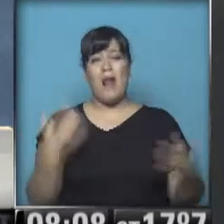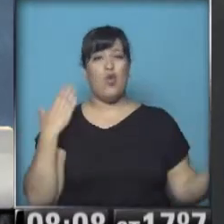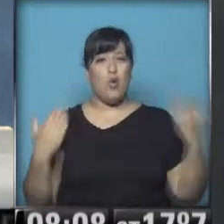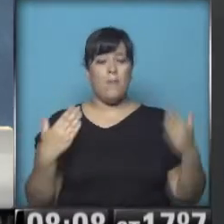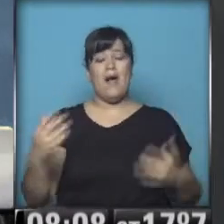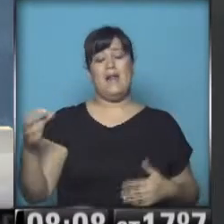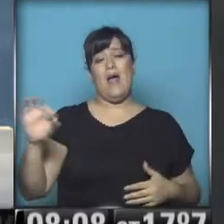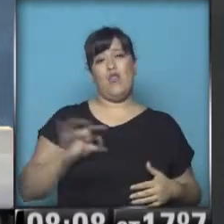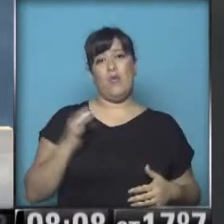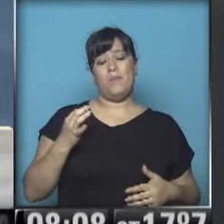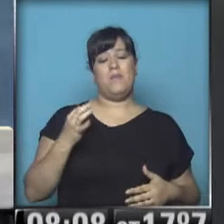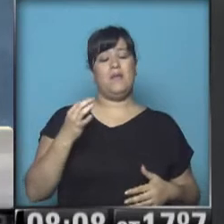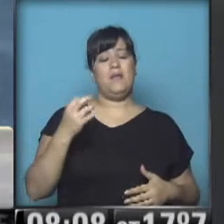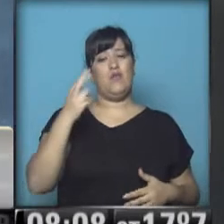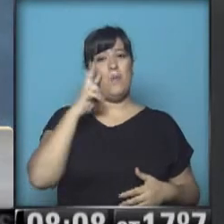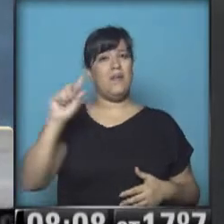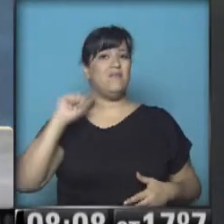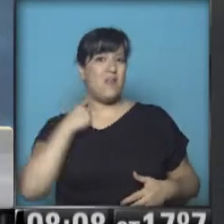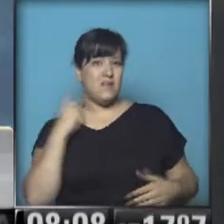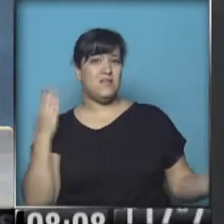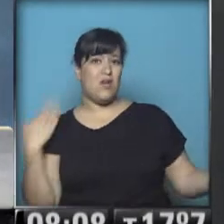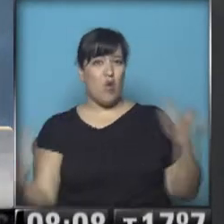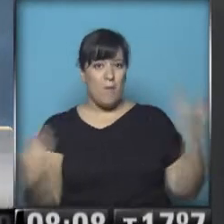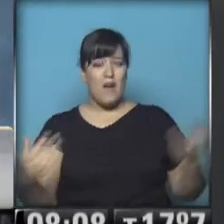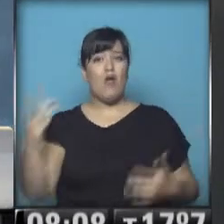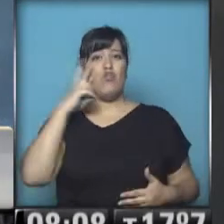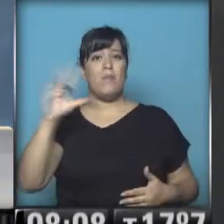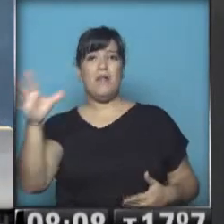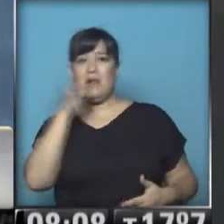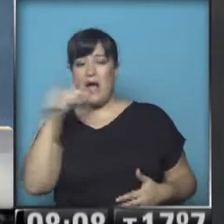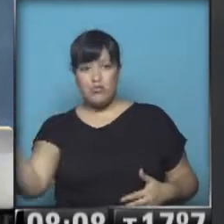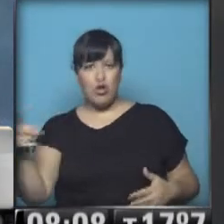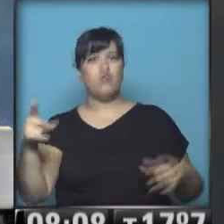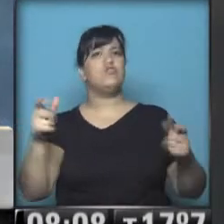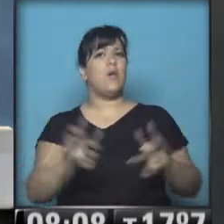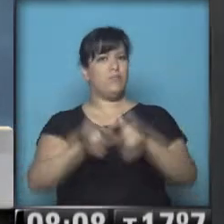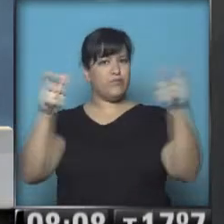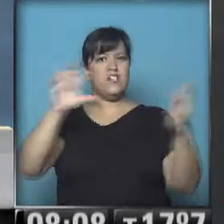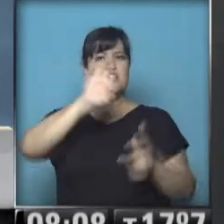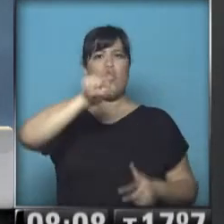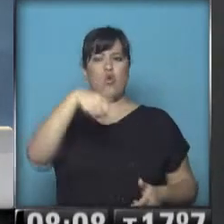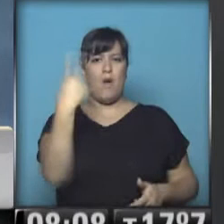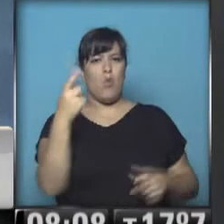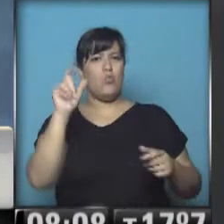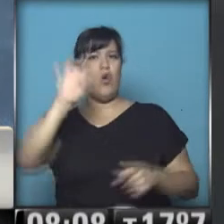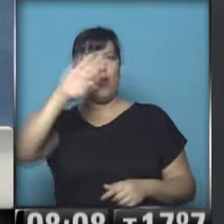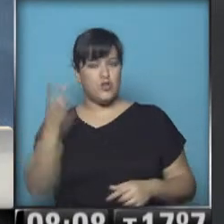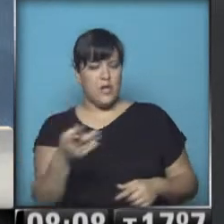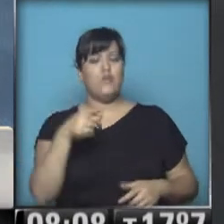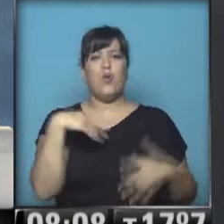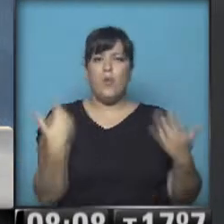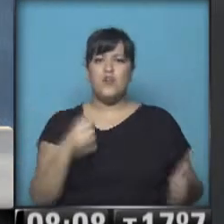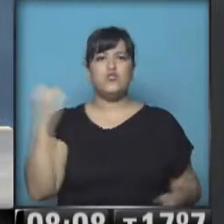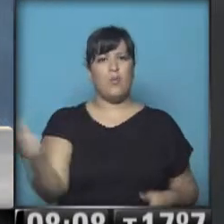respecto a agosto 2013 tiene una ligera variación positiva del 0,1 por ciento entonces es muy importante